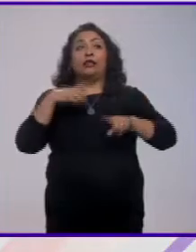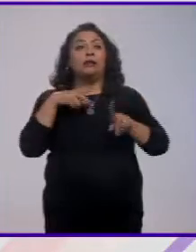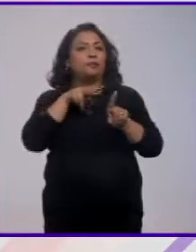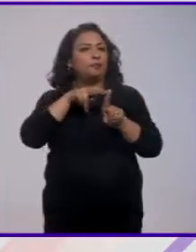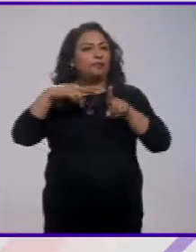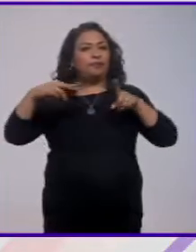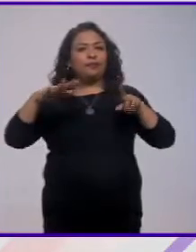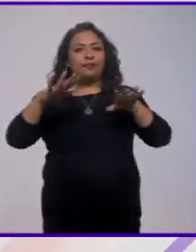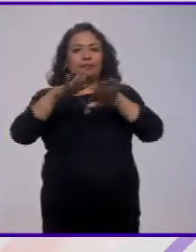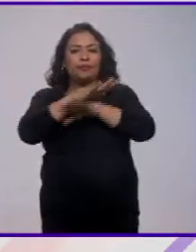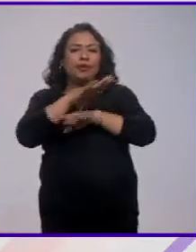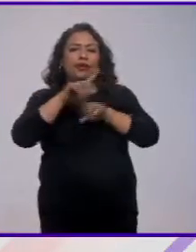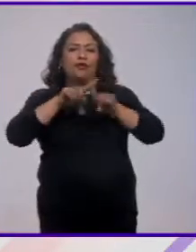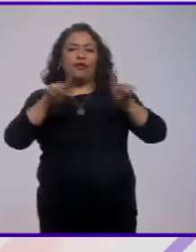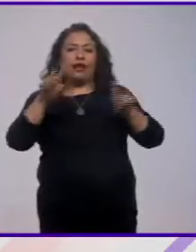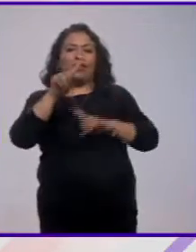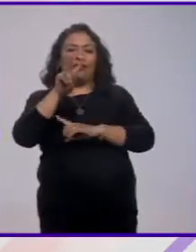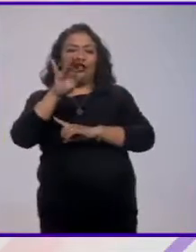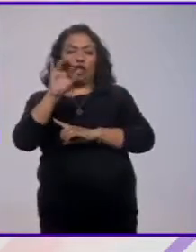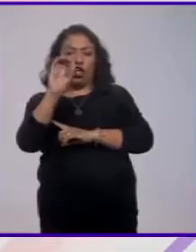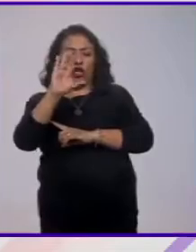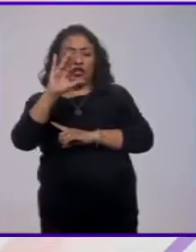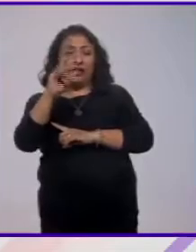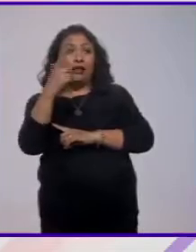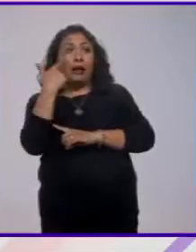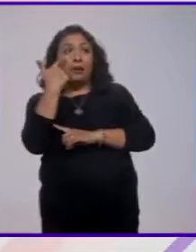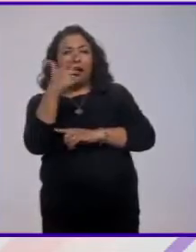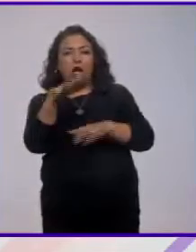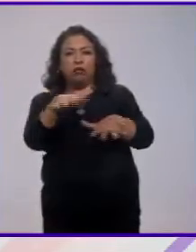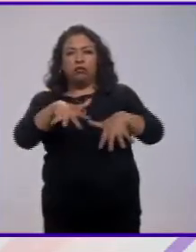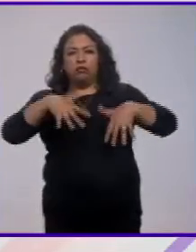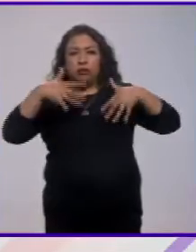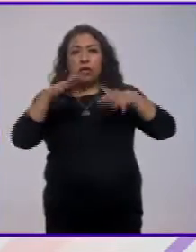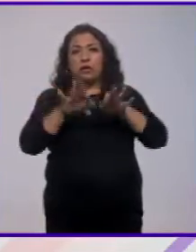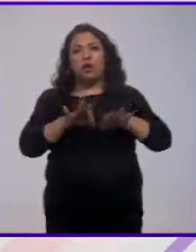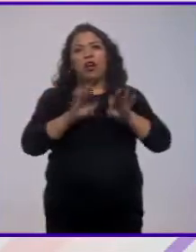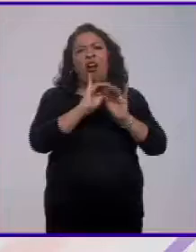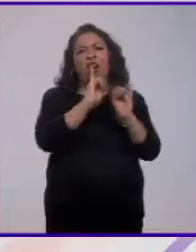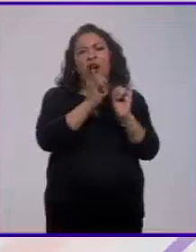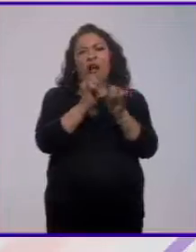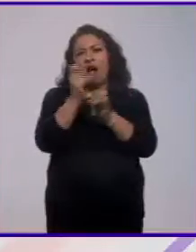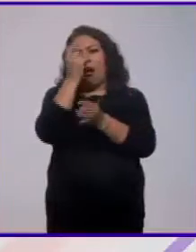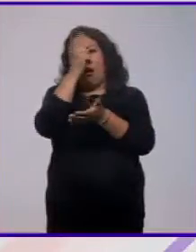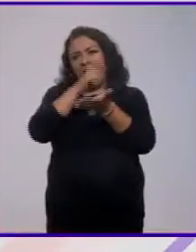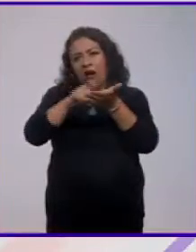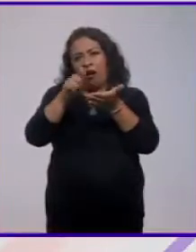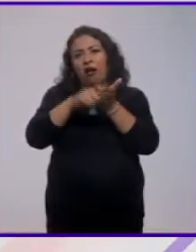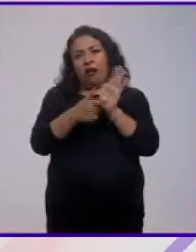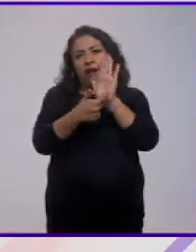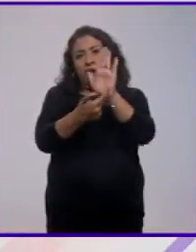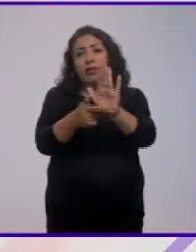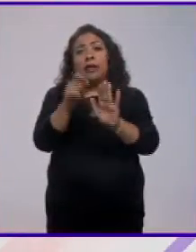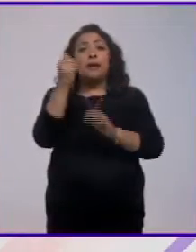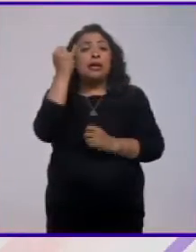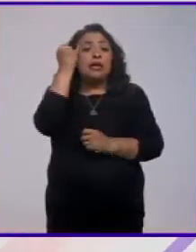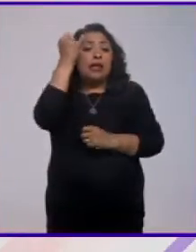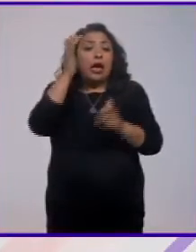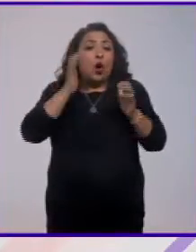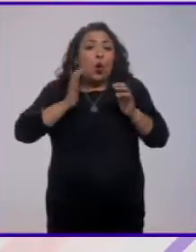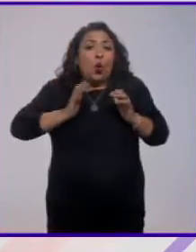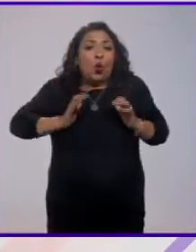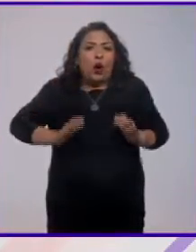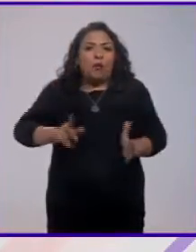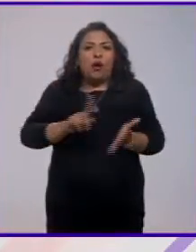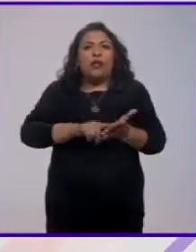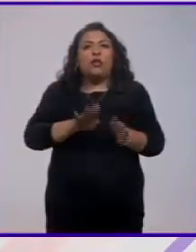occidental contemporánea del arte, que en ocasiones pondera el espectáculo, la individualidad del autor o ejecutante y una idea del cuerpo que lleva